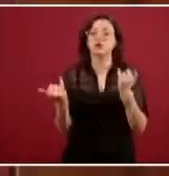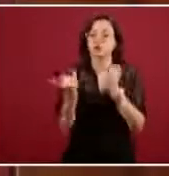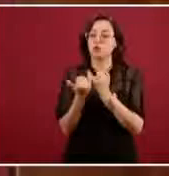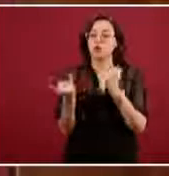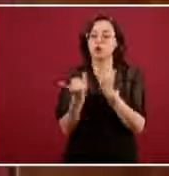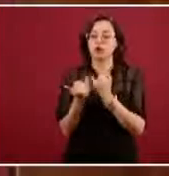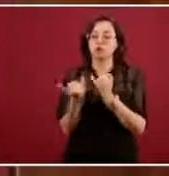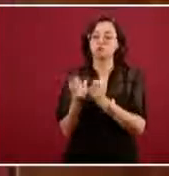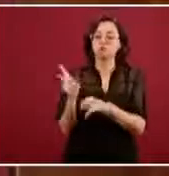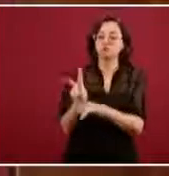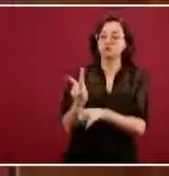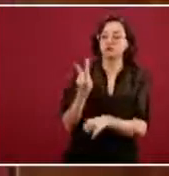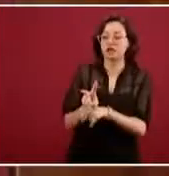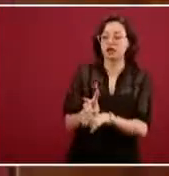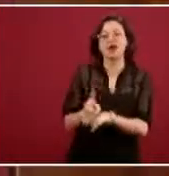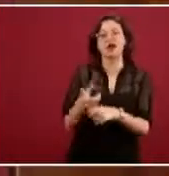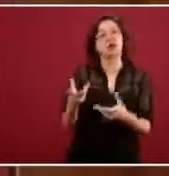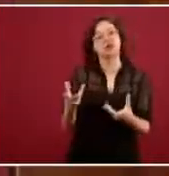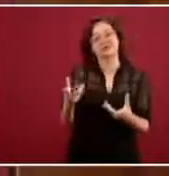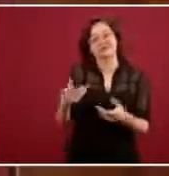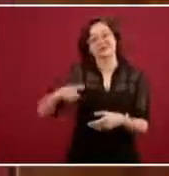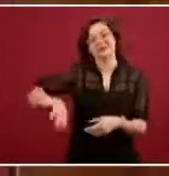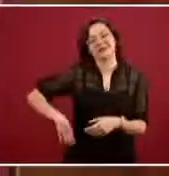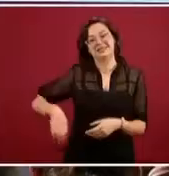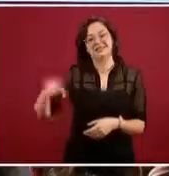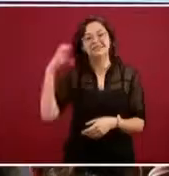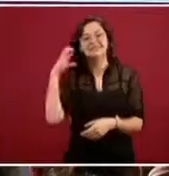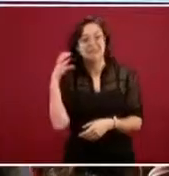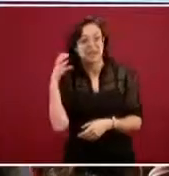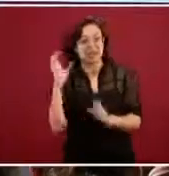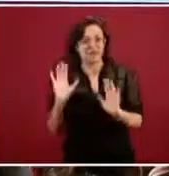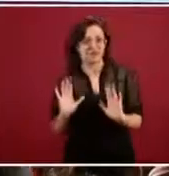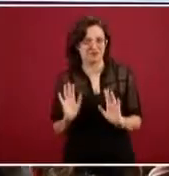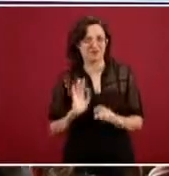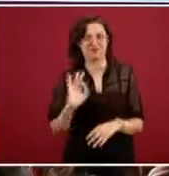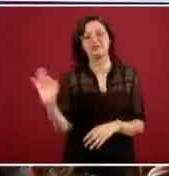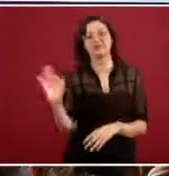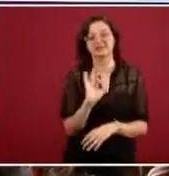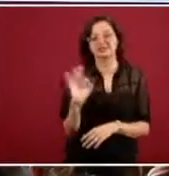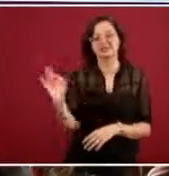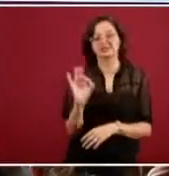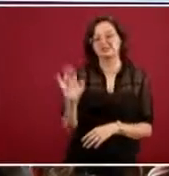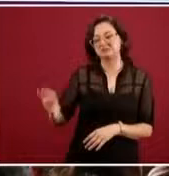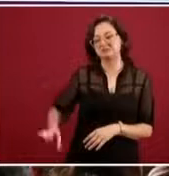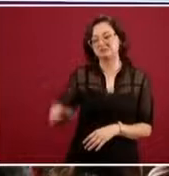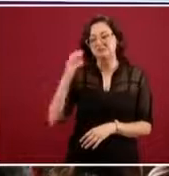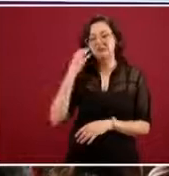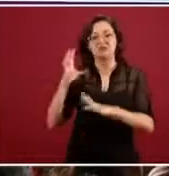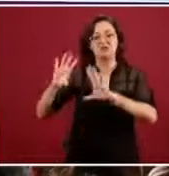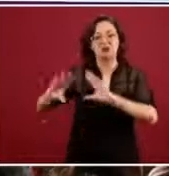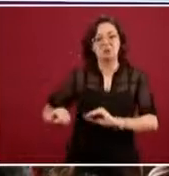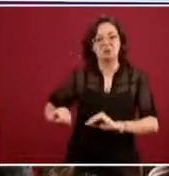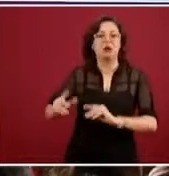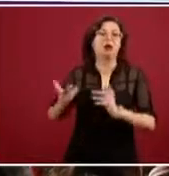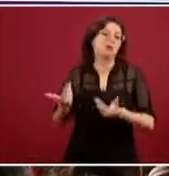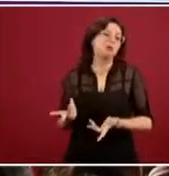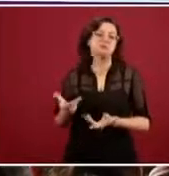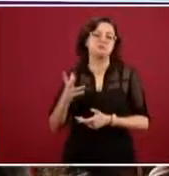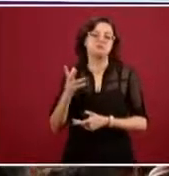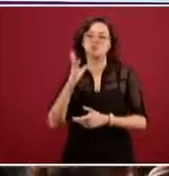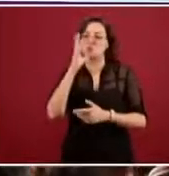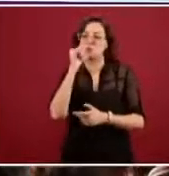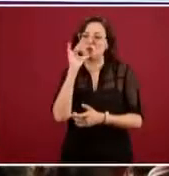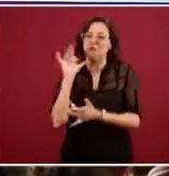siempre y cuando uno tenga el teléfono celular prendido. Probablemente esa sea una de las causas de las que no se haya